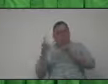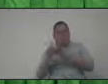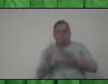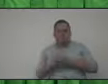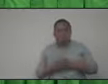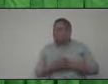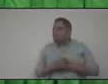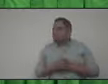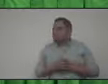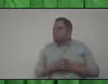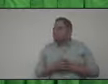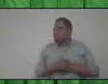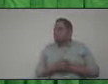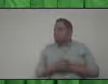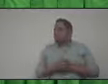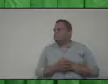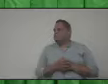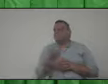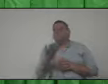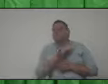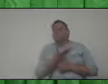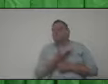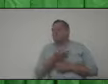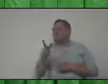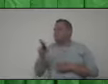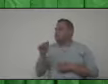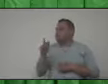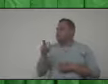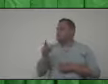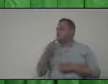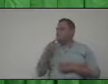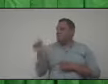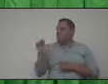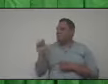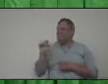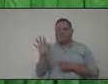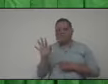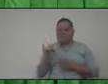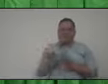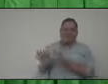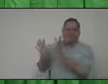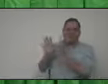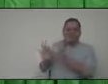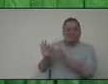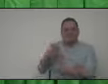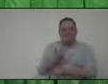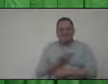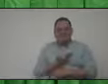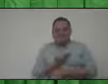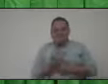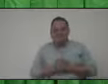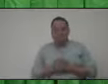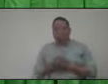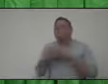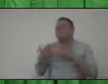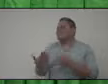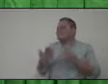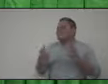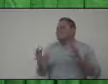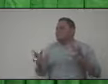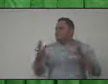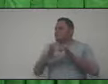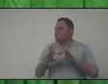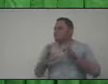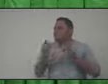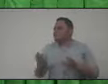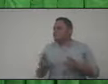Yo sigo. Y es que la mamá parece la hermana. Bueno, va piropo. Bueno, sí. Listo. Sarita, ¿cómo es la atención en Capresoca que